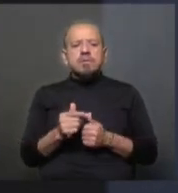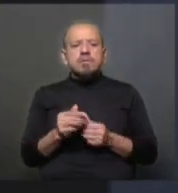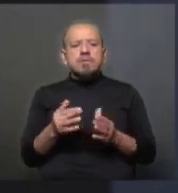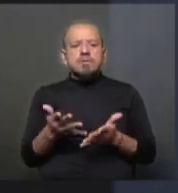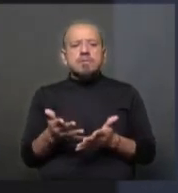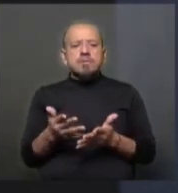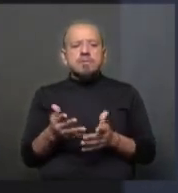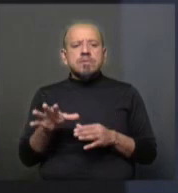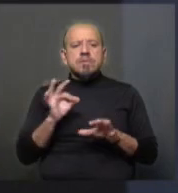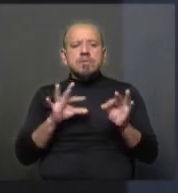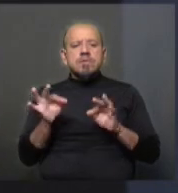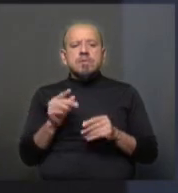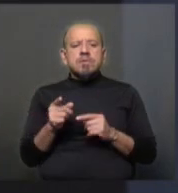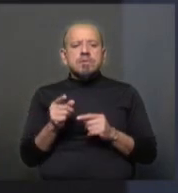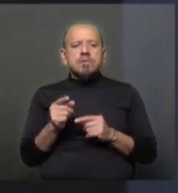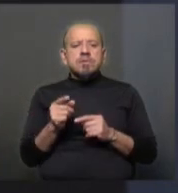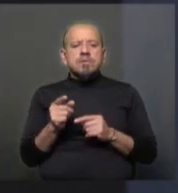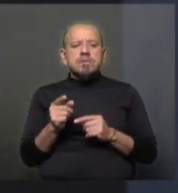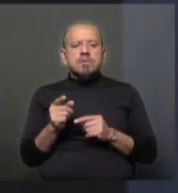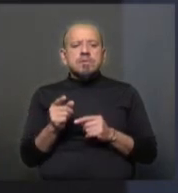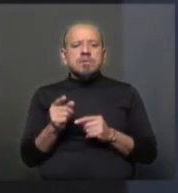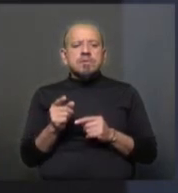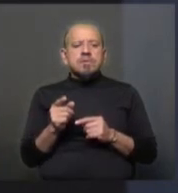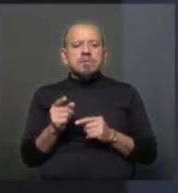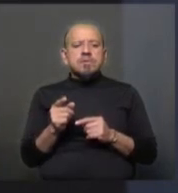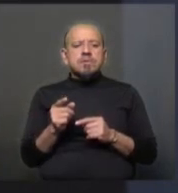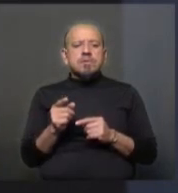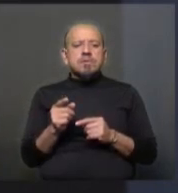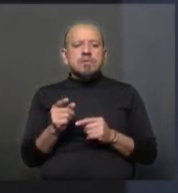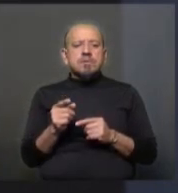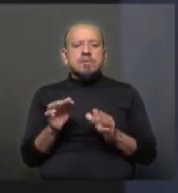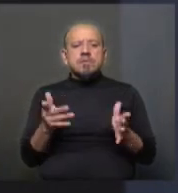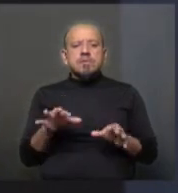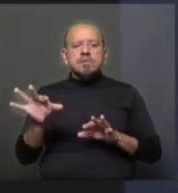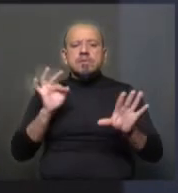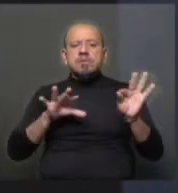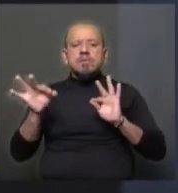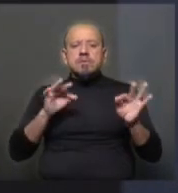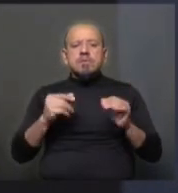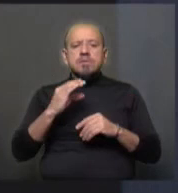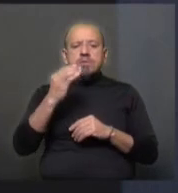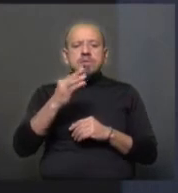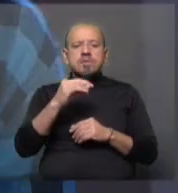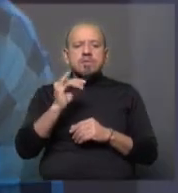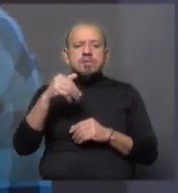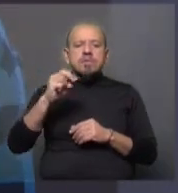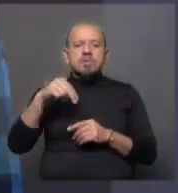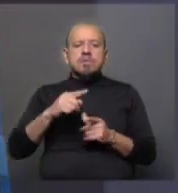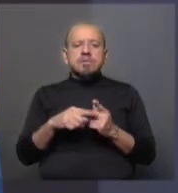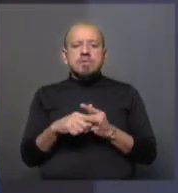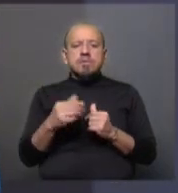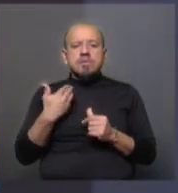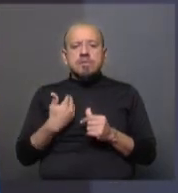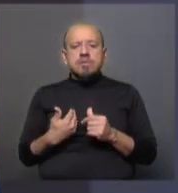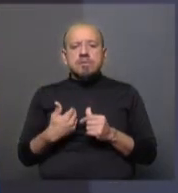elegís eh cómo elegís el qué criterio tenés para elegir los crimenes que vas a contar y Lamentablemente